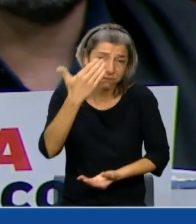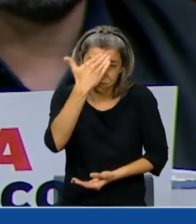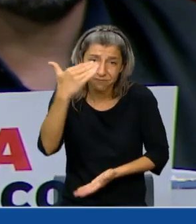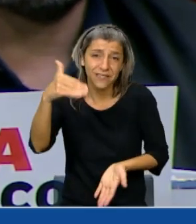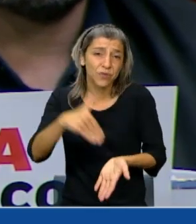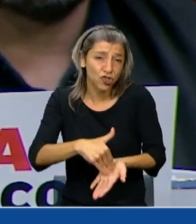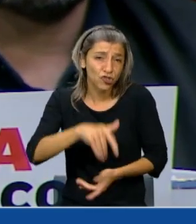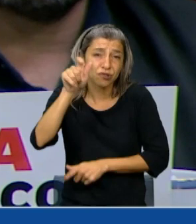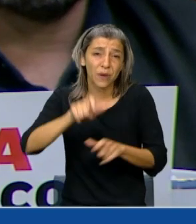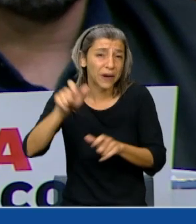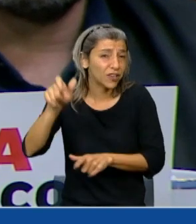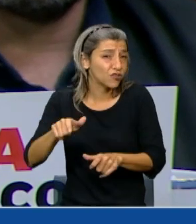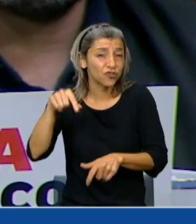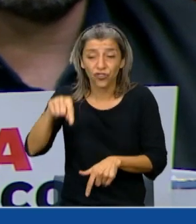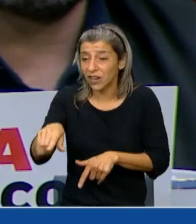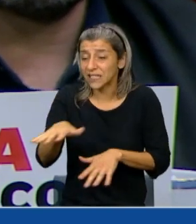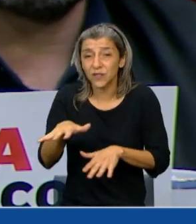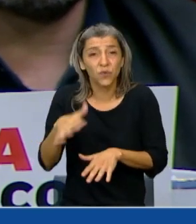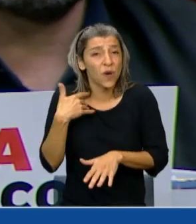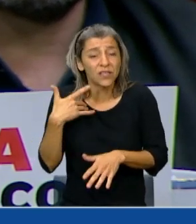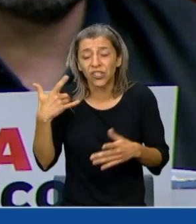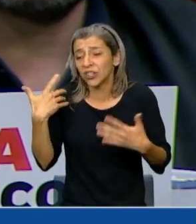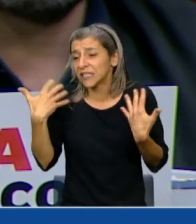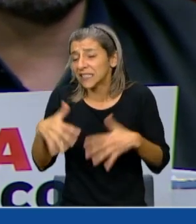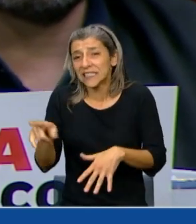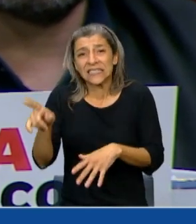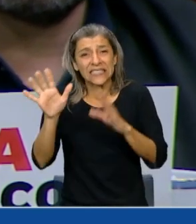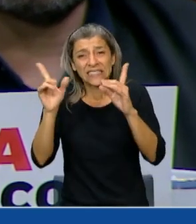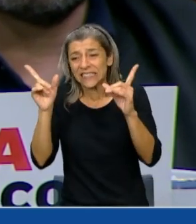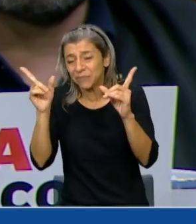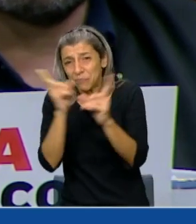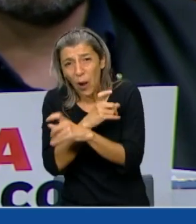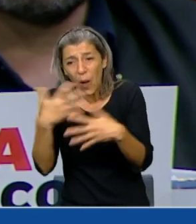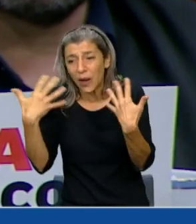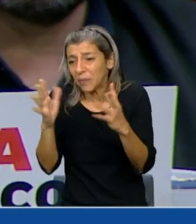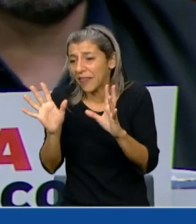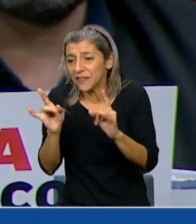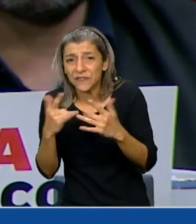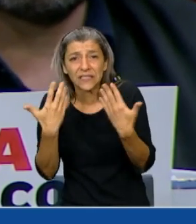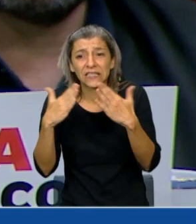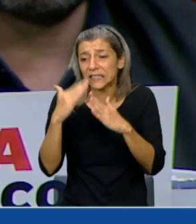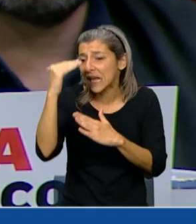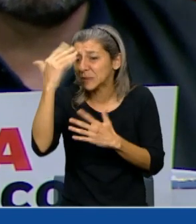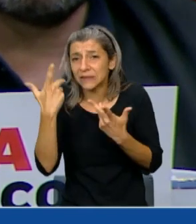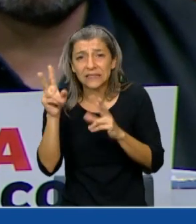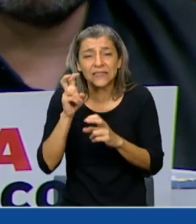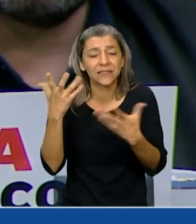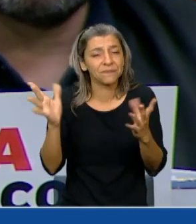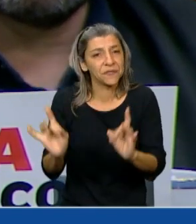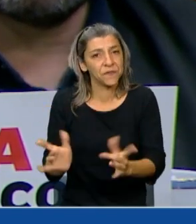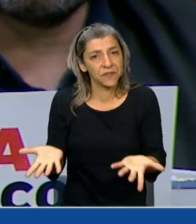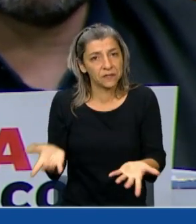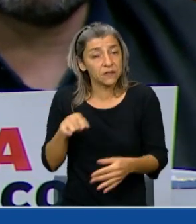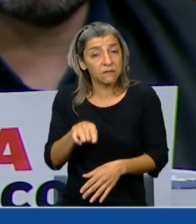de personas tienen serios problemas en relación a la vivienda. Y esto no se